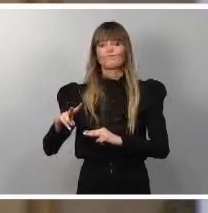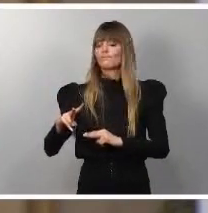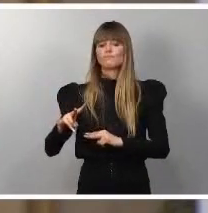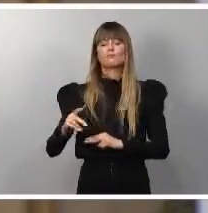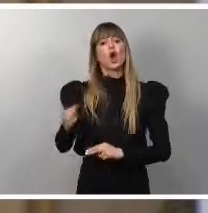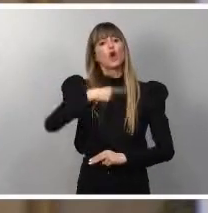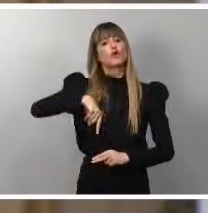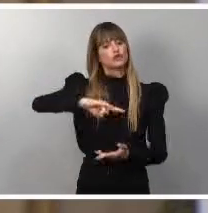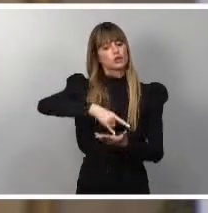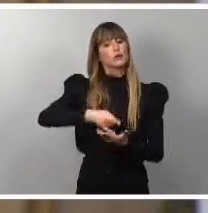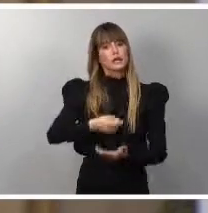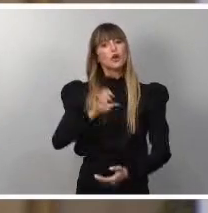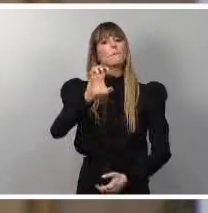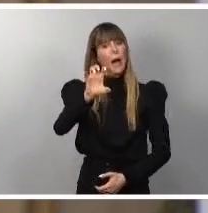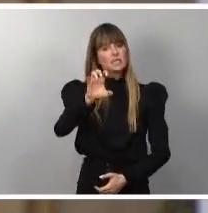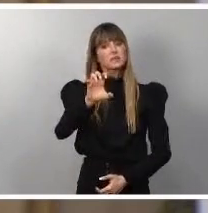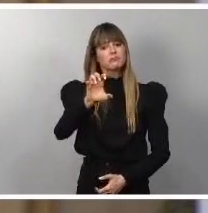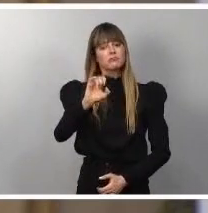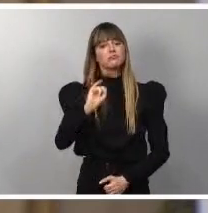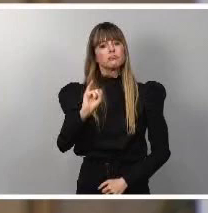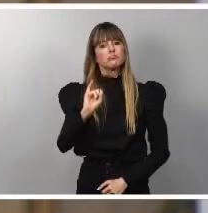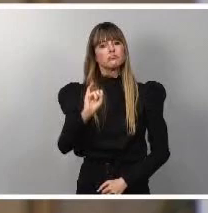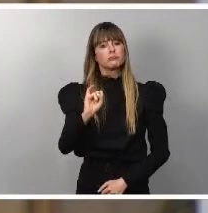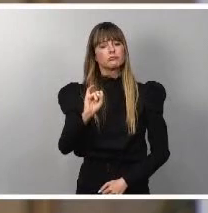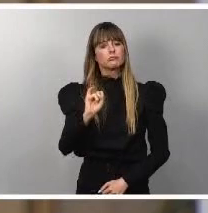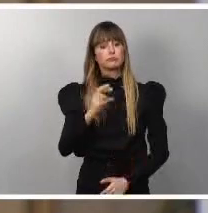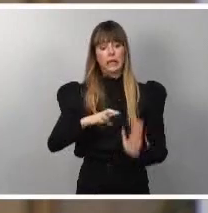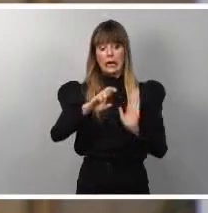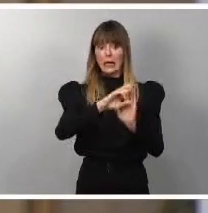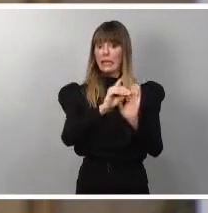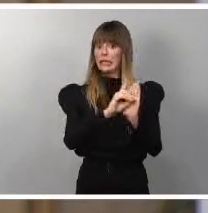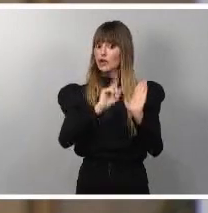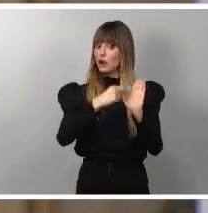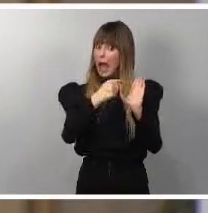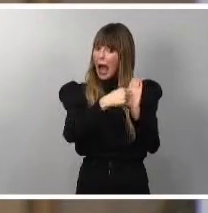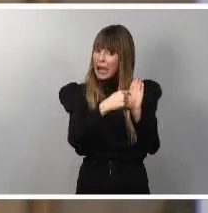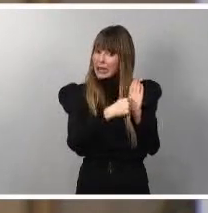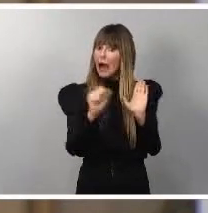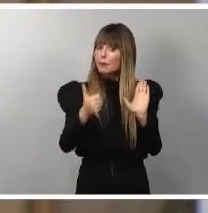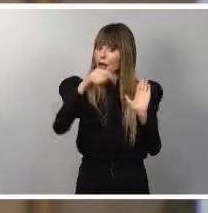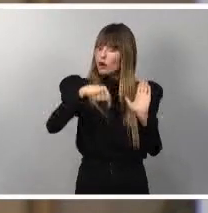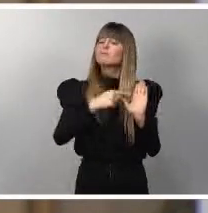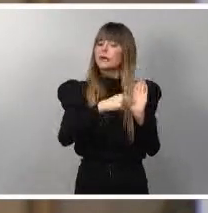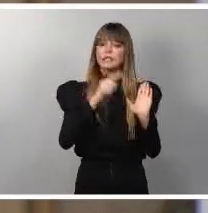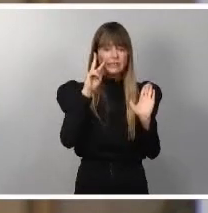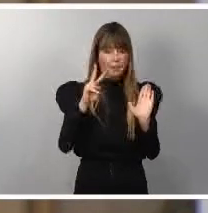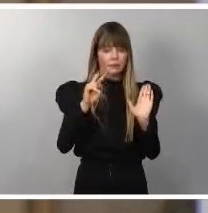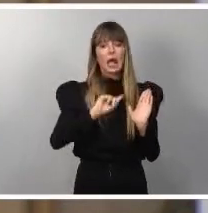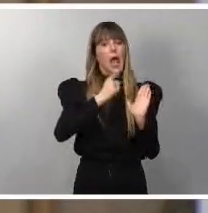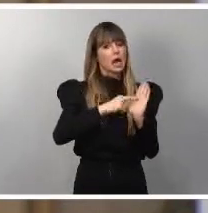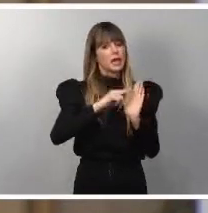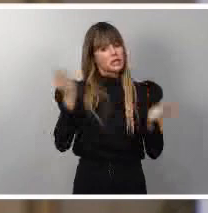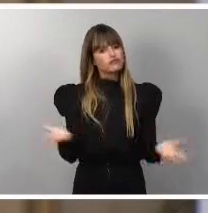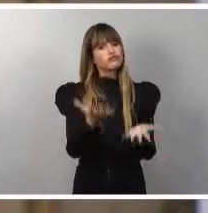proyecto de país. Y ese proyecto de país pues se refleja en el Real Decreto Ley que hemos aprobado hoy, se refleja también en todas las leyes que estamos